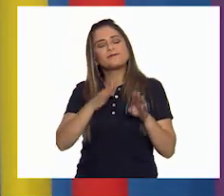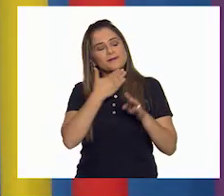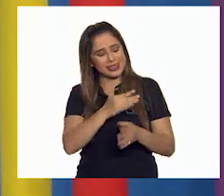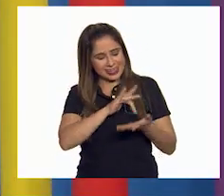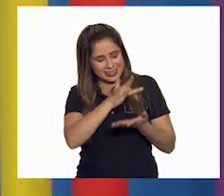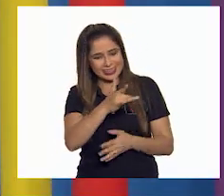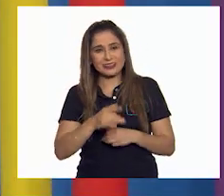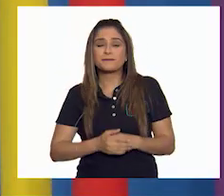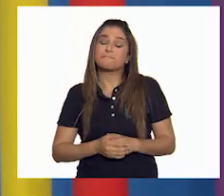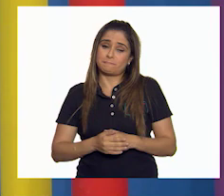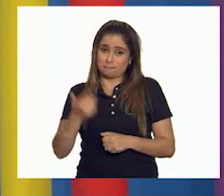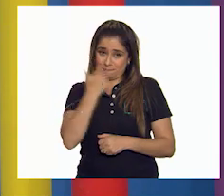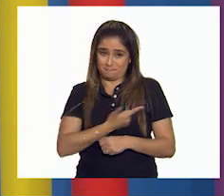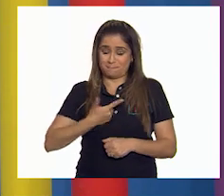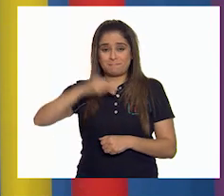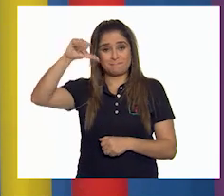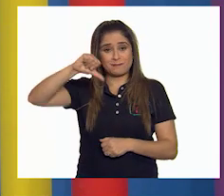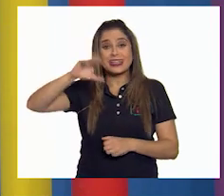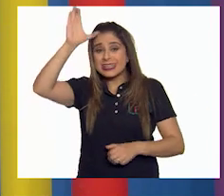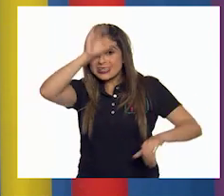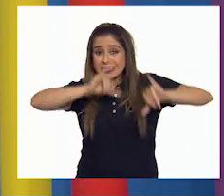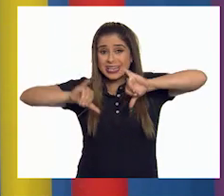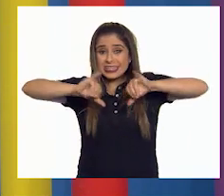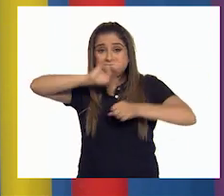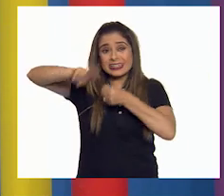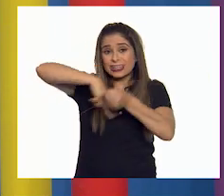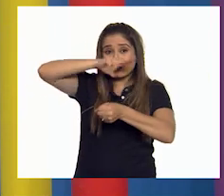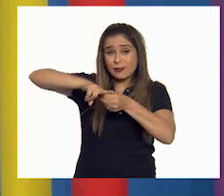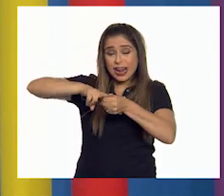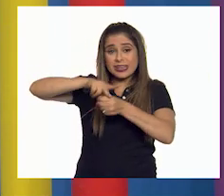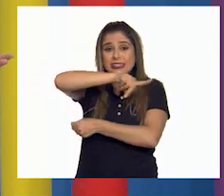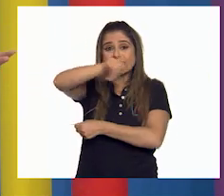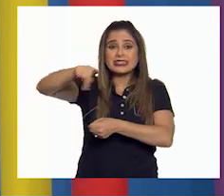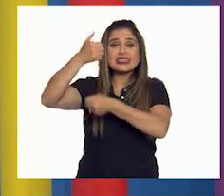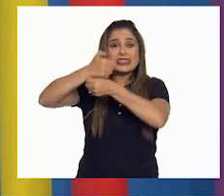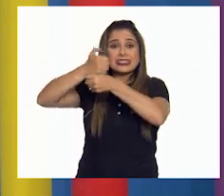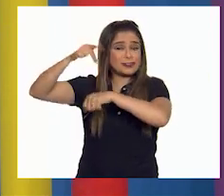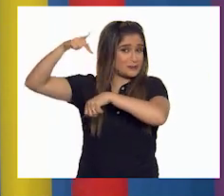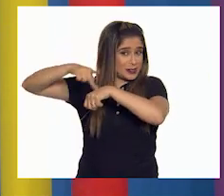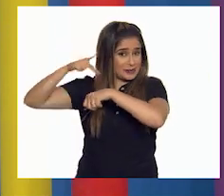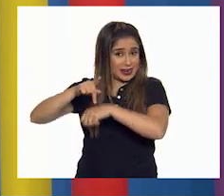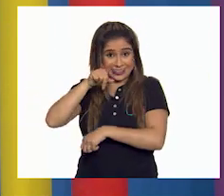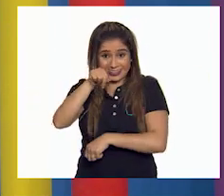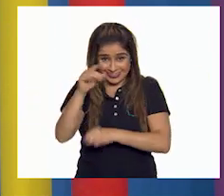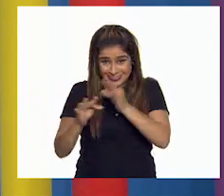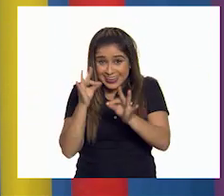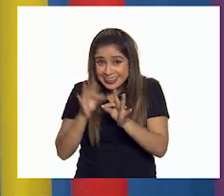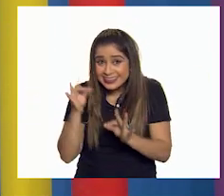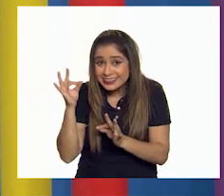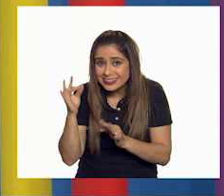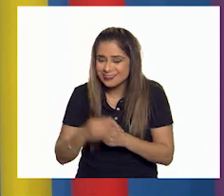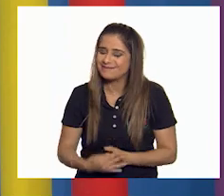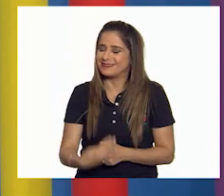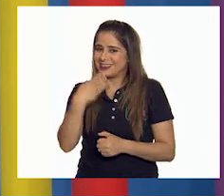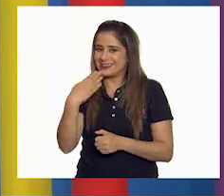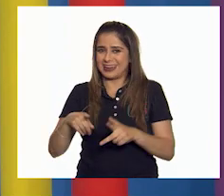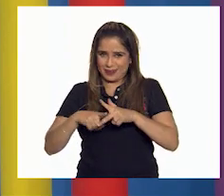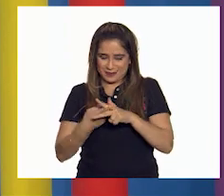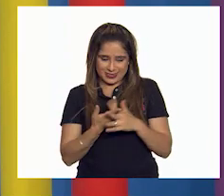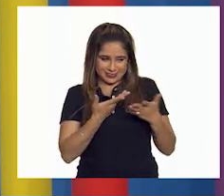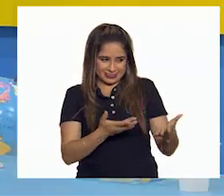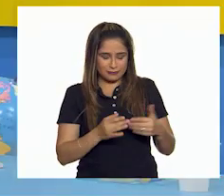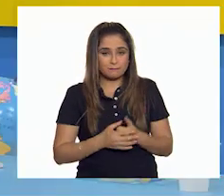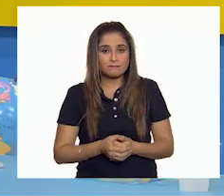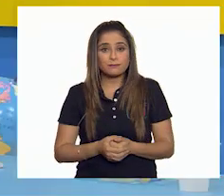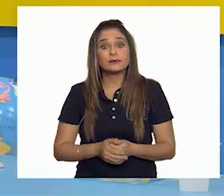con ustedes en esta clase de Ciencias Naturales de sexto grado. ¿Están listos? Pues, maestra, vamos a comenzar. Perfecto. ¿Ya te diste